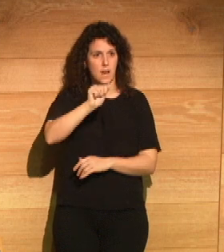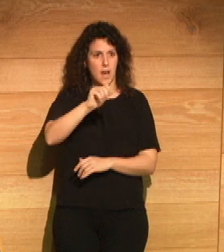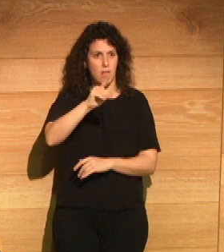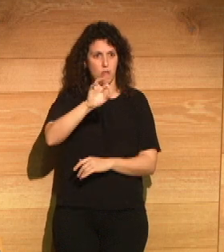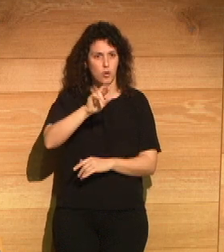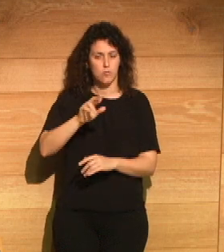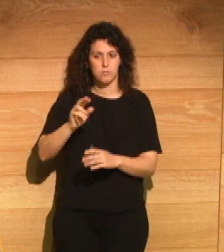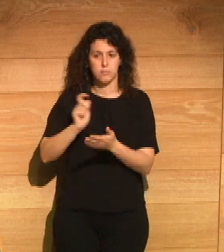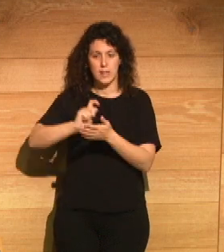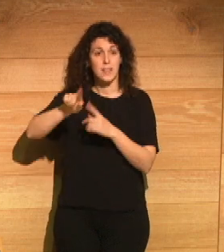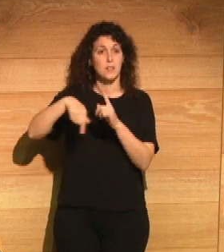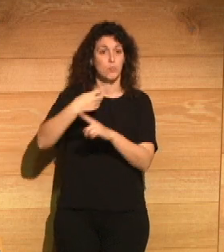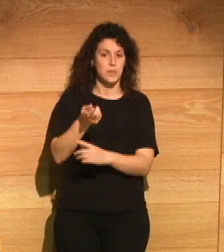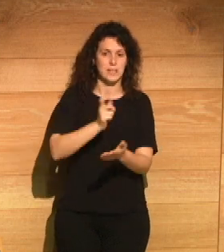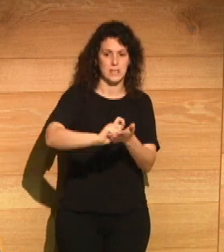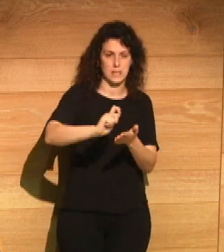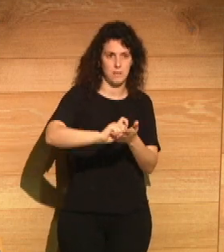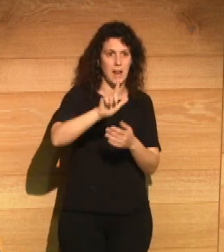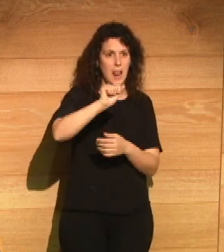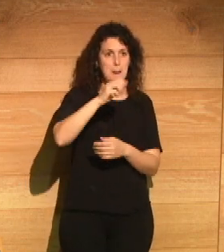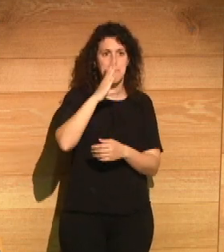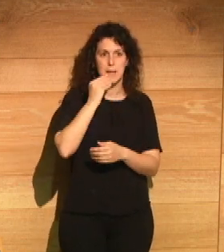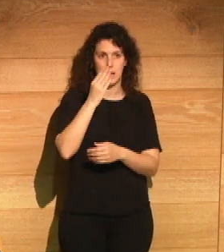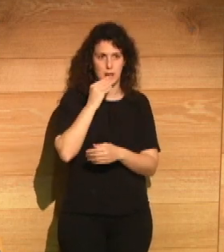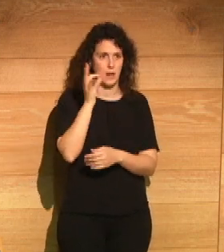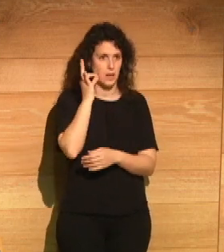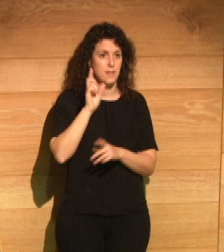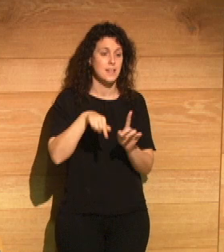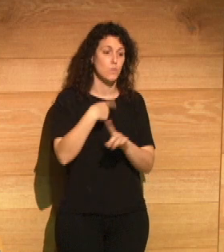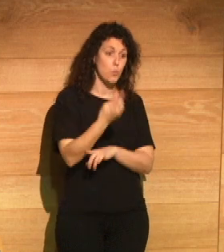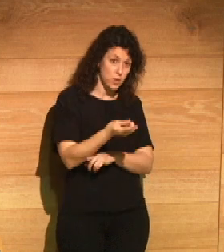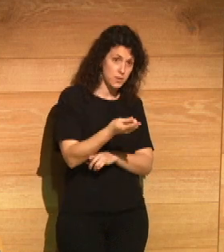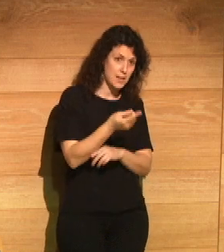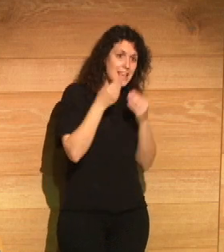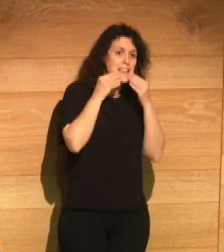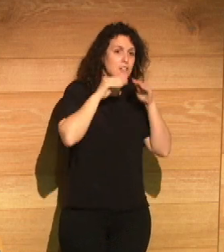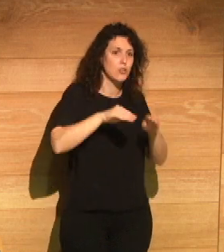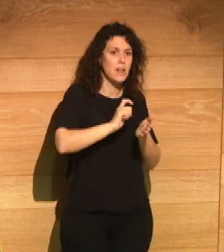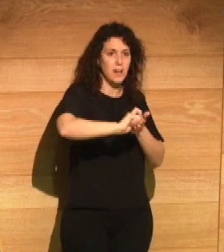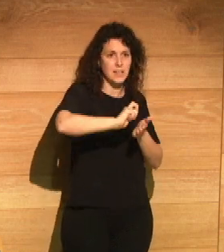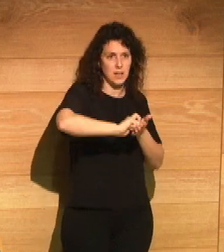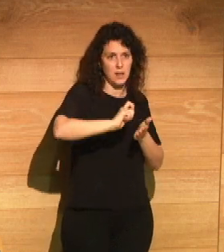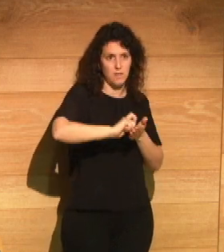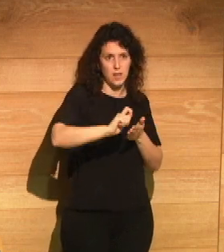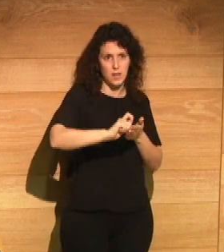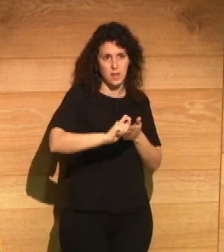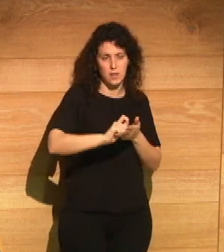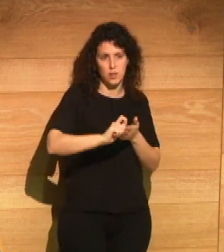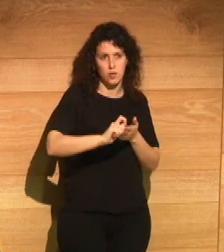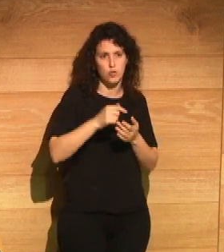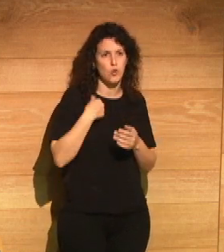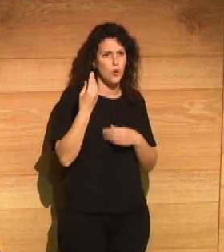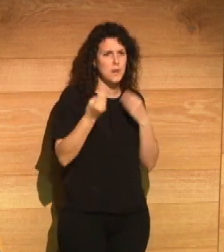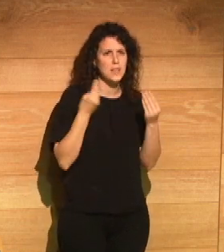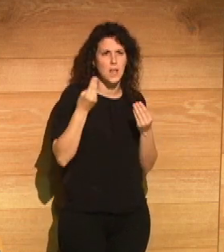Perra. Cuando terminé La Perra empecé a escribir una historia, yo suponía que